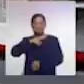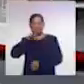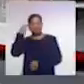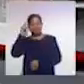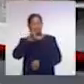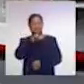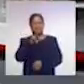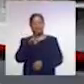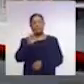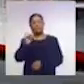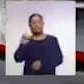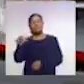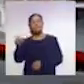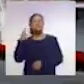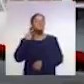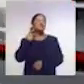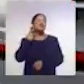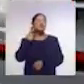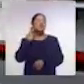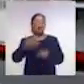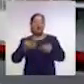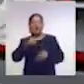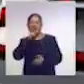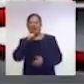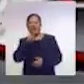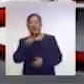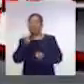no jurídico, así lo aseguró el presidente Andrés Manuel López Obrador.